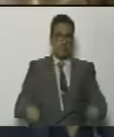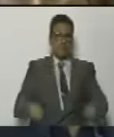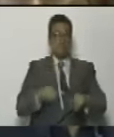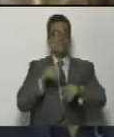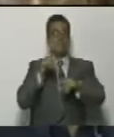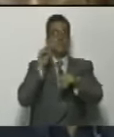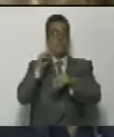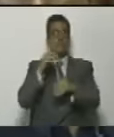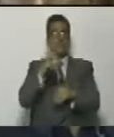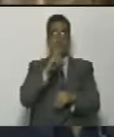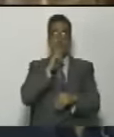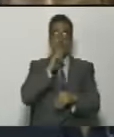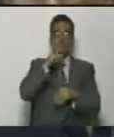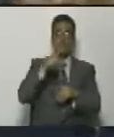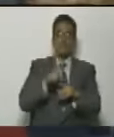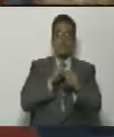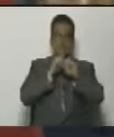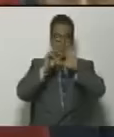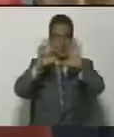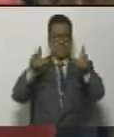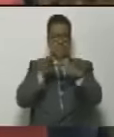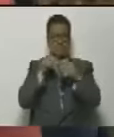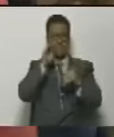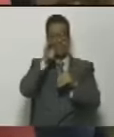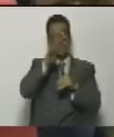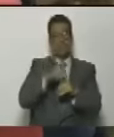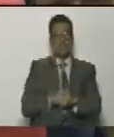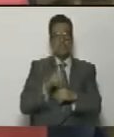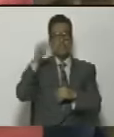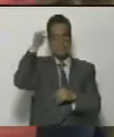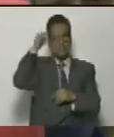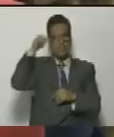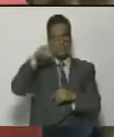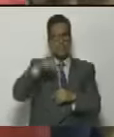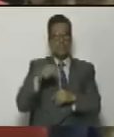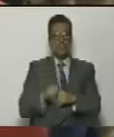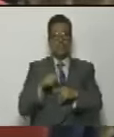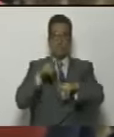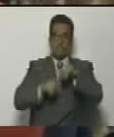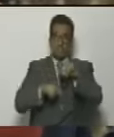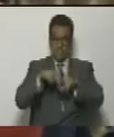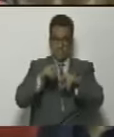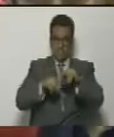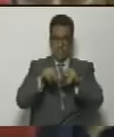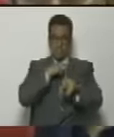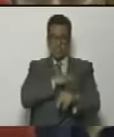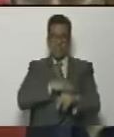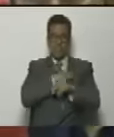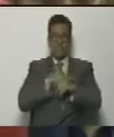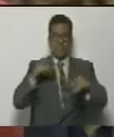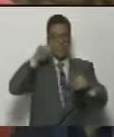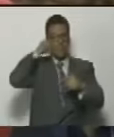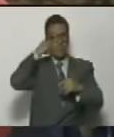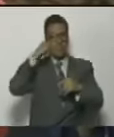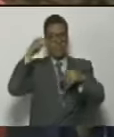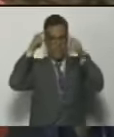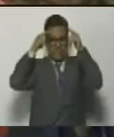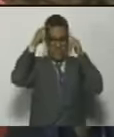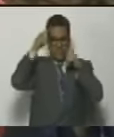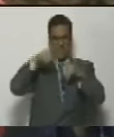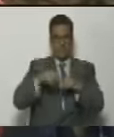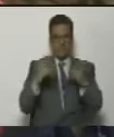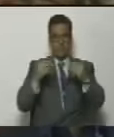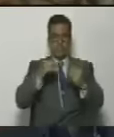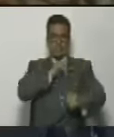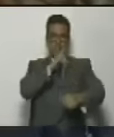la generación de oro, que brillara hacia el futuro. Y hoy, con la creación de esta gran misión, recordamos al comandante Chávez con